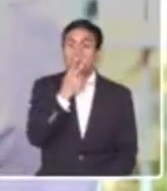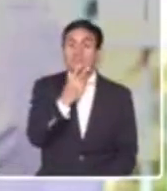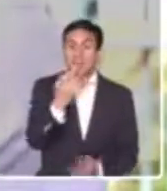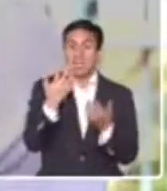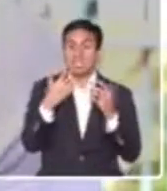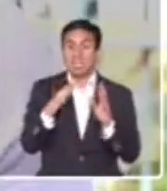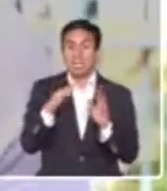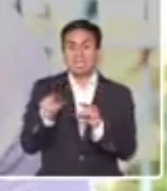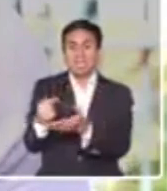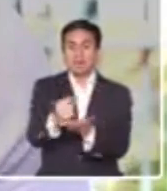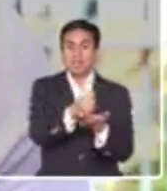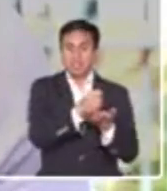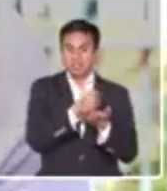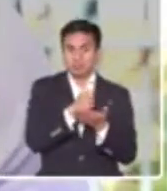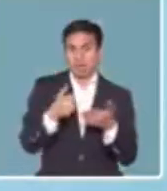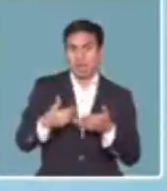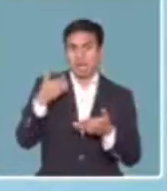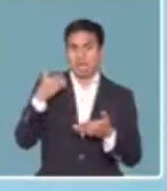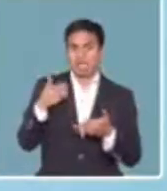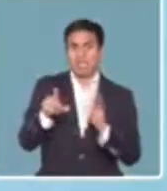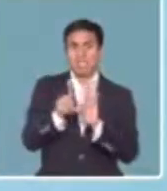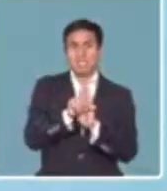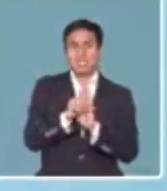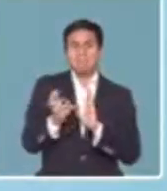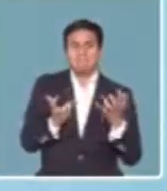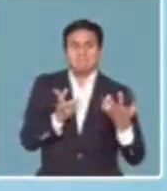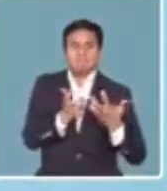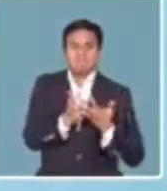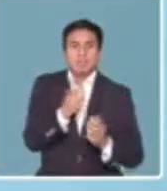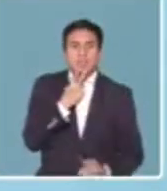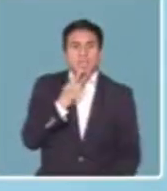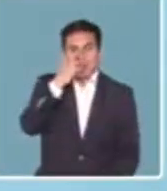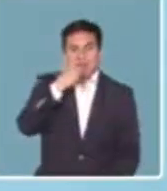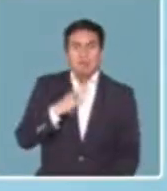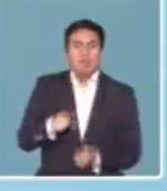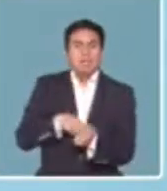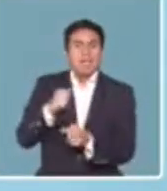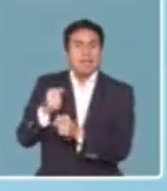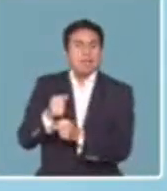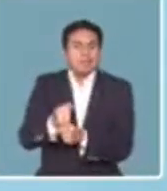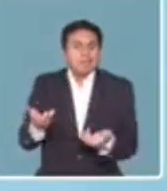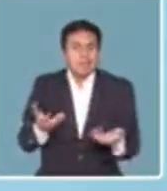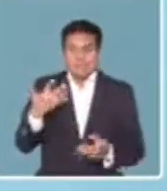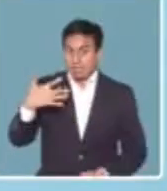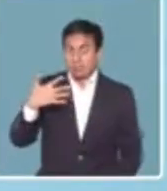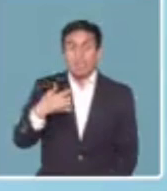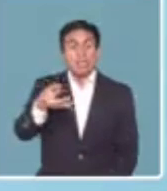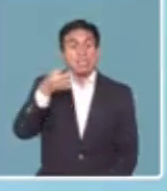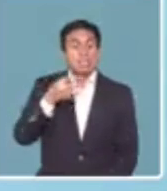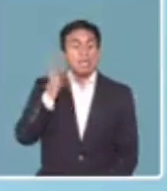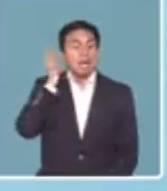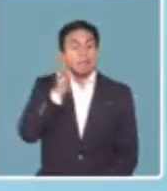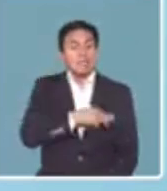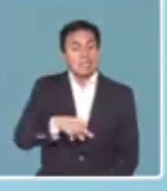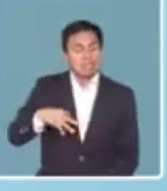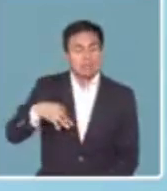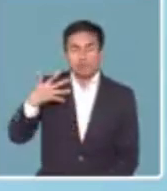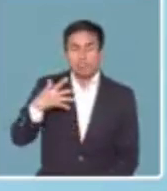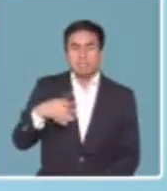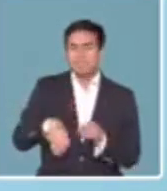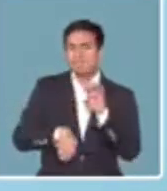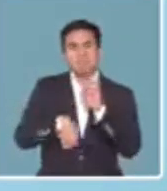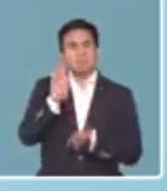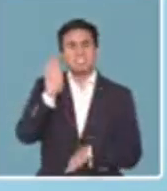la tramitación de la ley de conciliación de la vida personal, familiar y laboral. Qué importante lo que decía la ministra, que